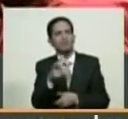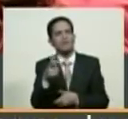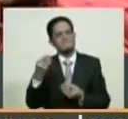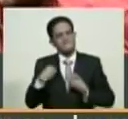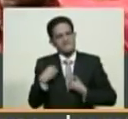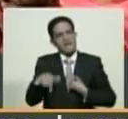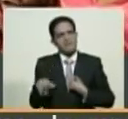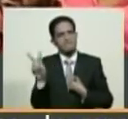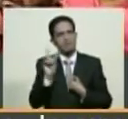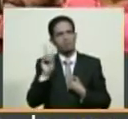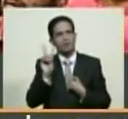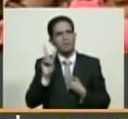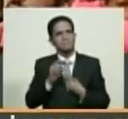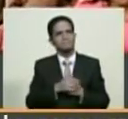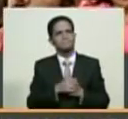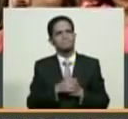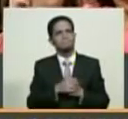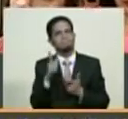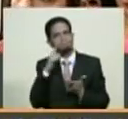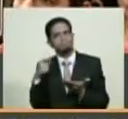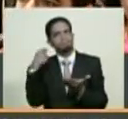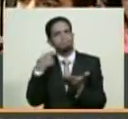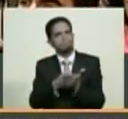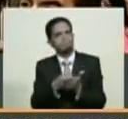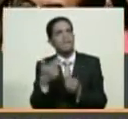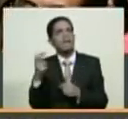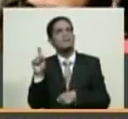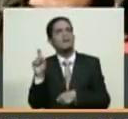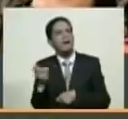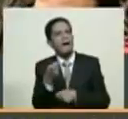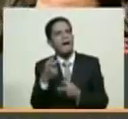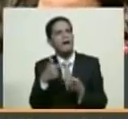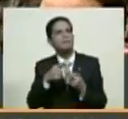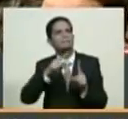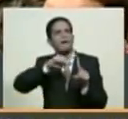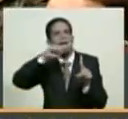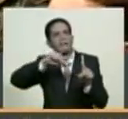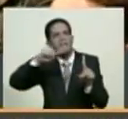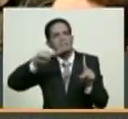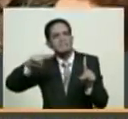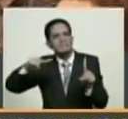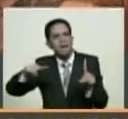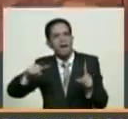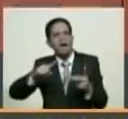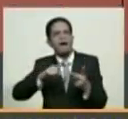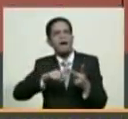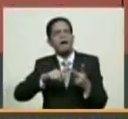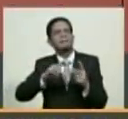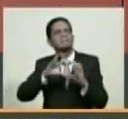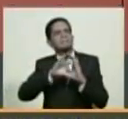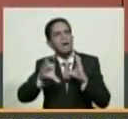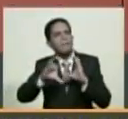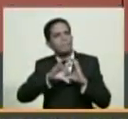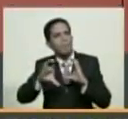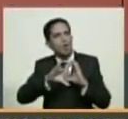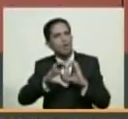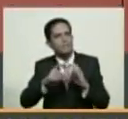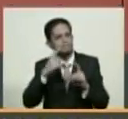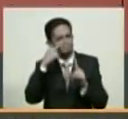y colombianos. Subsidio al gas, subsidio a la electricidad, subsidio al transporte.